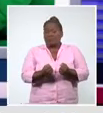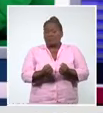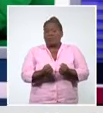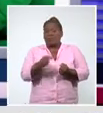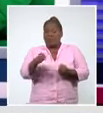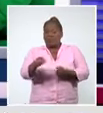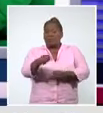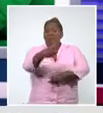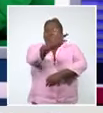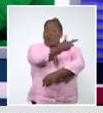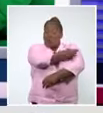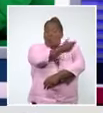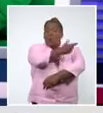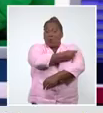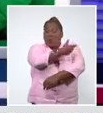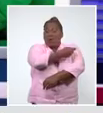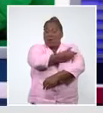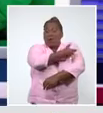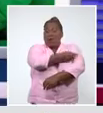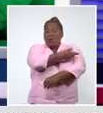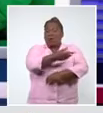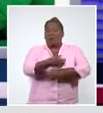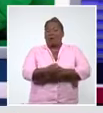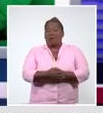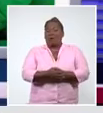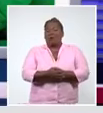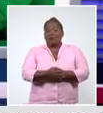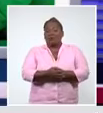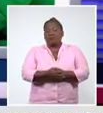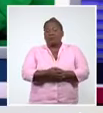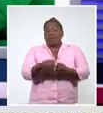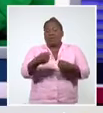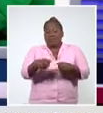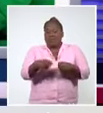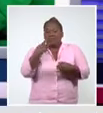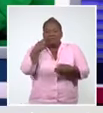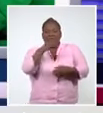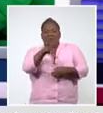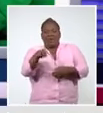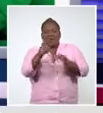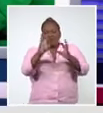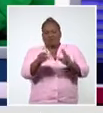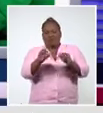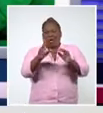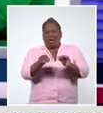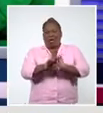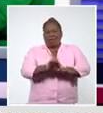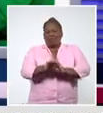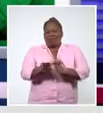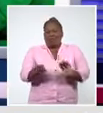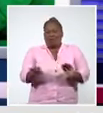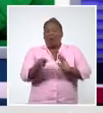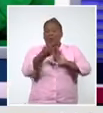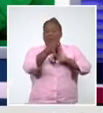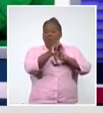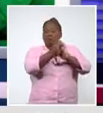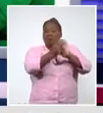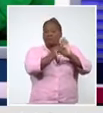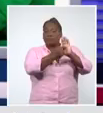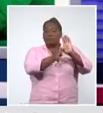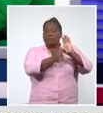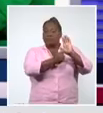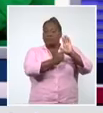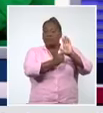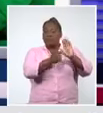vacuna pues tiene que ir haciendo un efecto también en estos indicadores que son